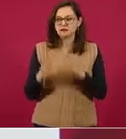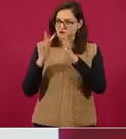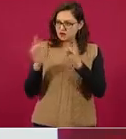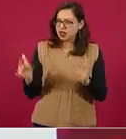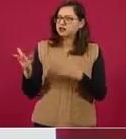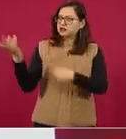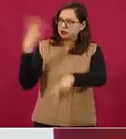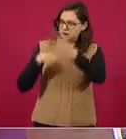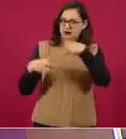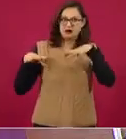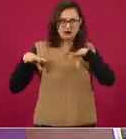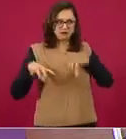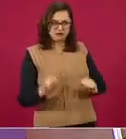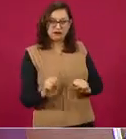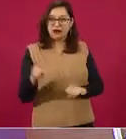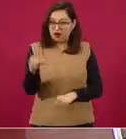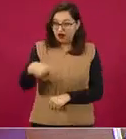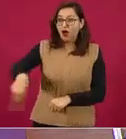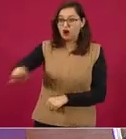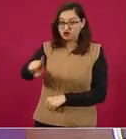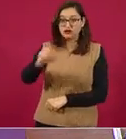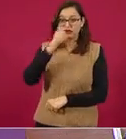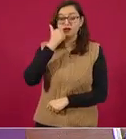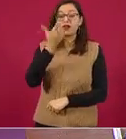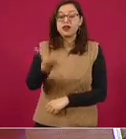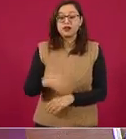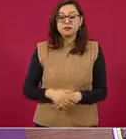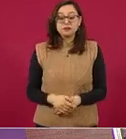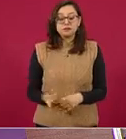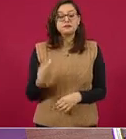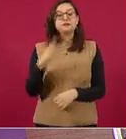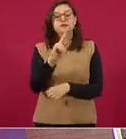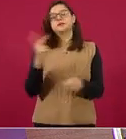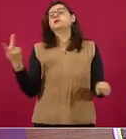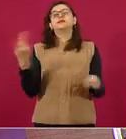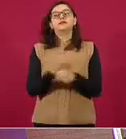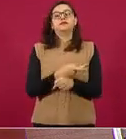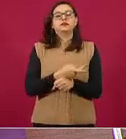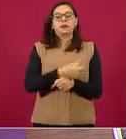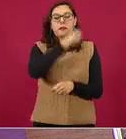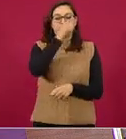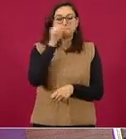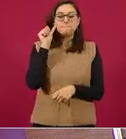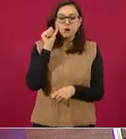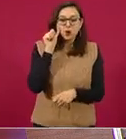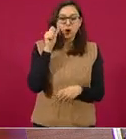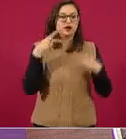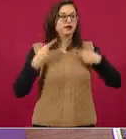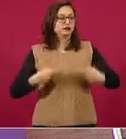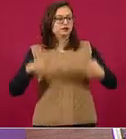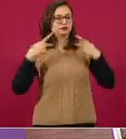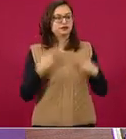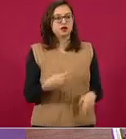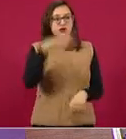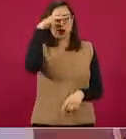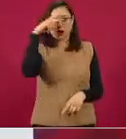francesa. Bueno, triunfa el movimiento de la República, triunfa